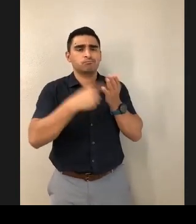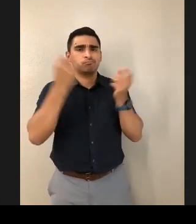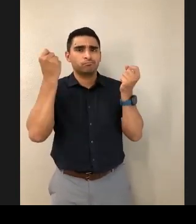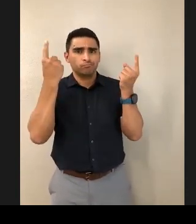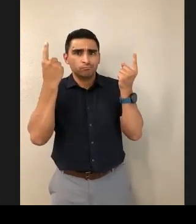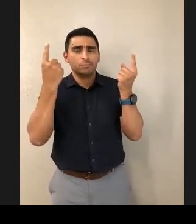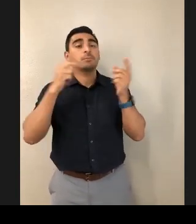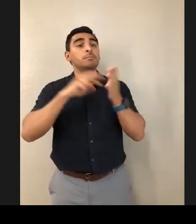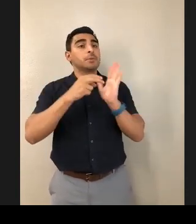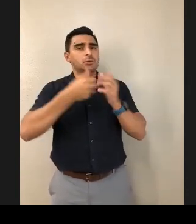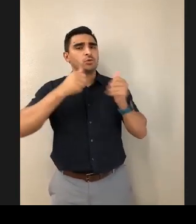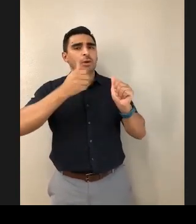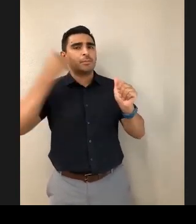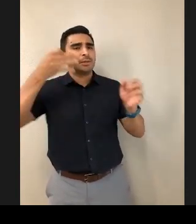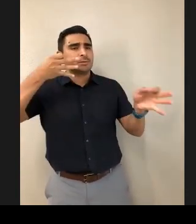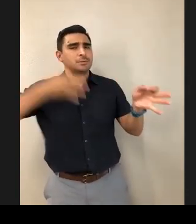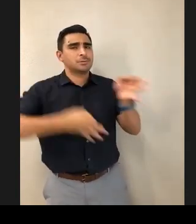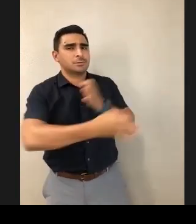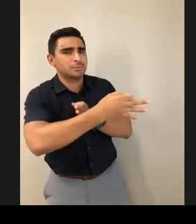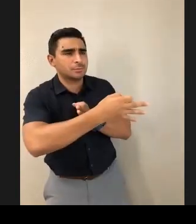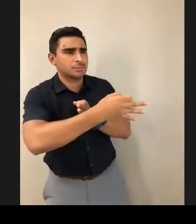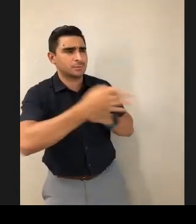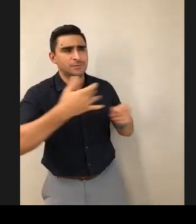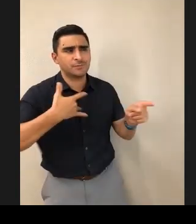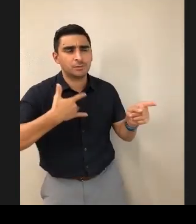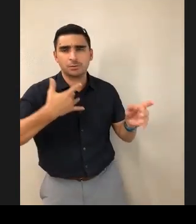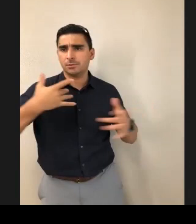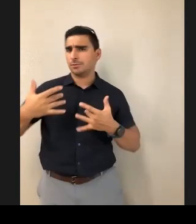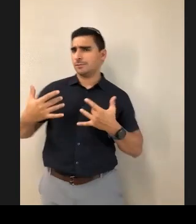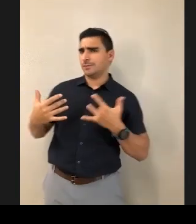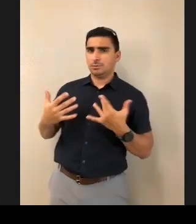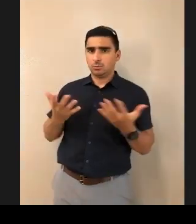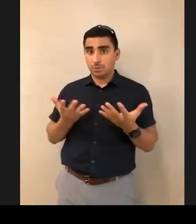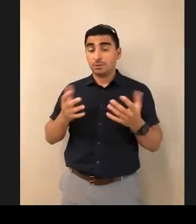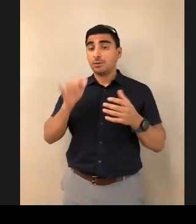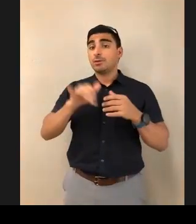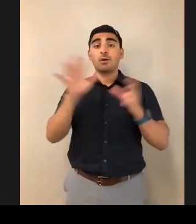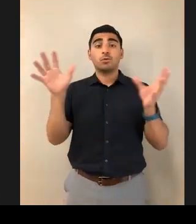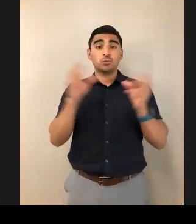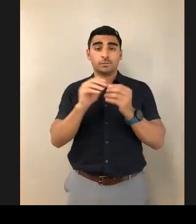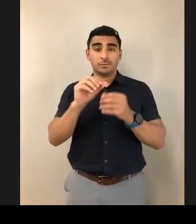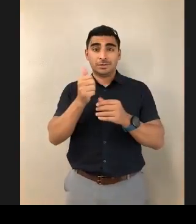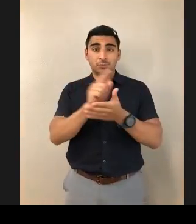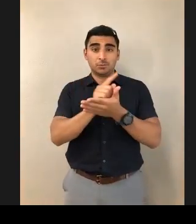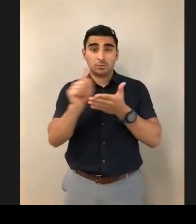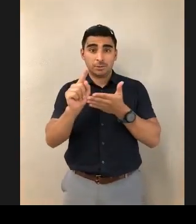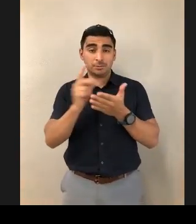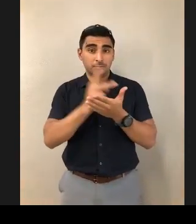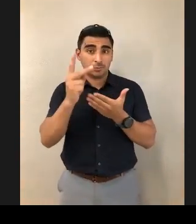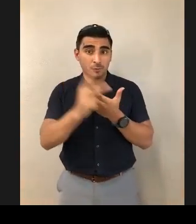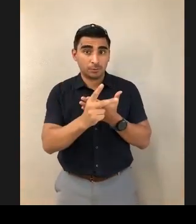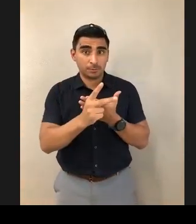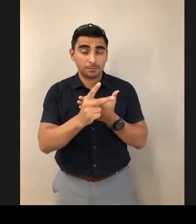Juntamos la comunidad y la policía para aprender uno del otro. Fue un programa